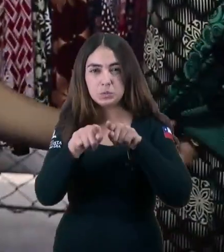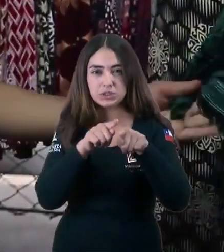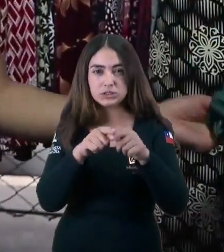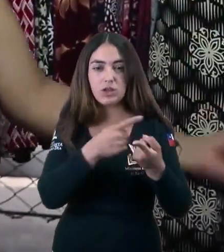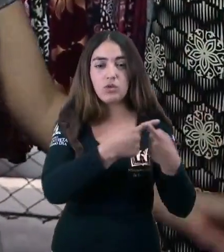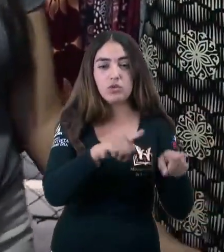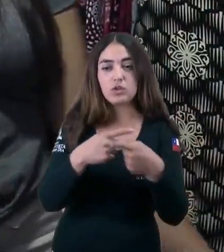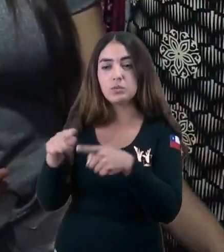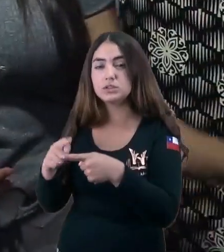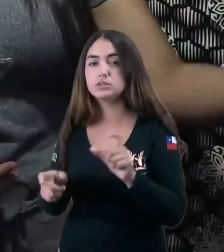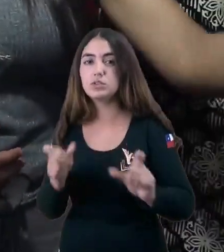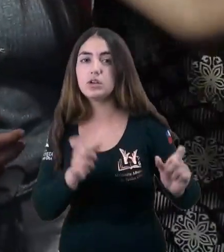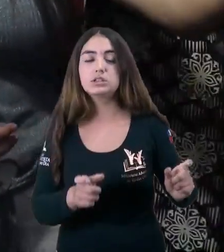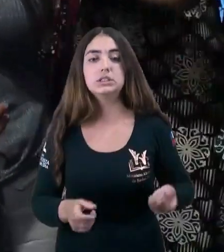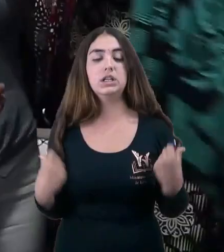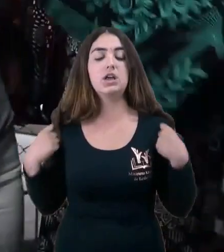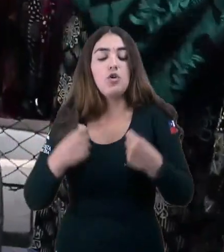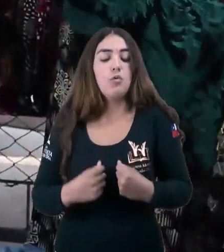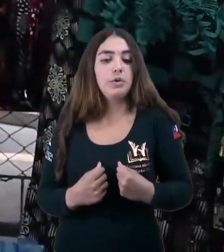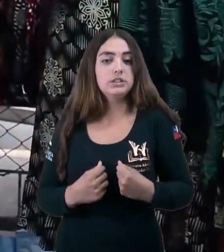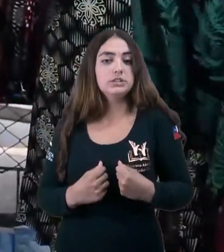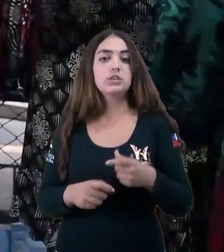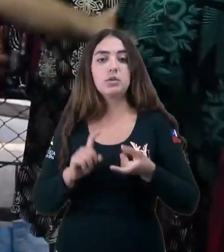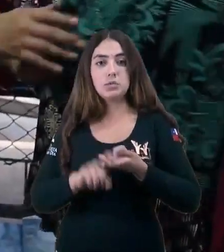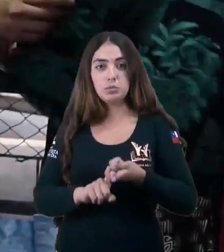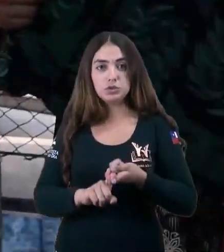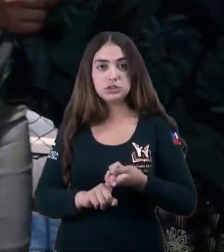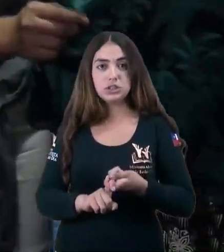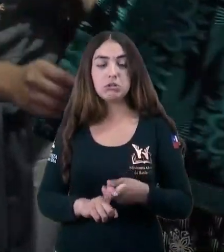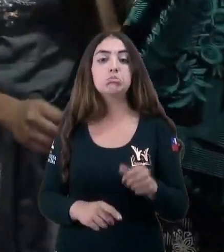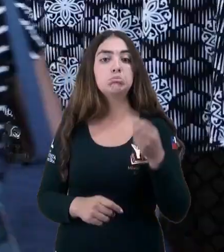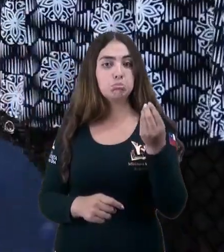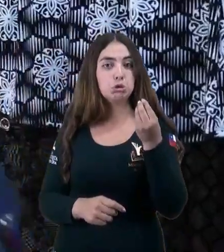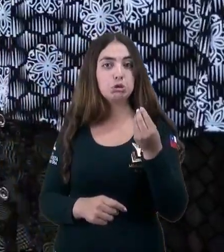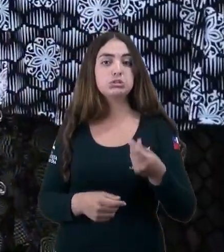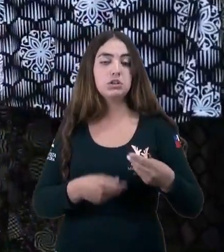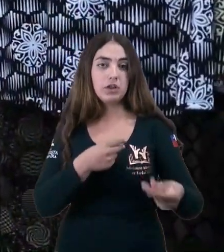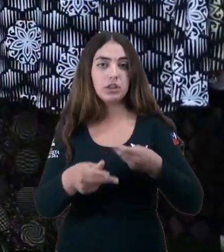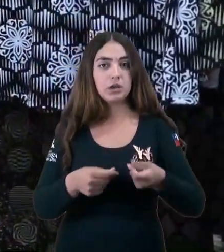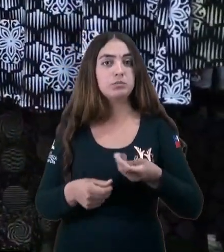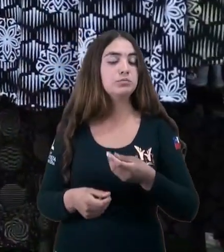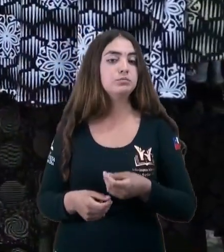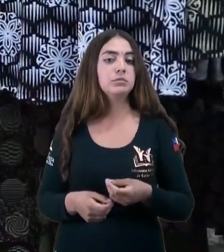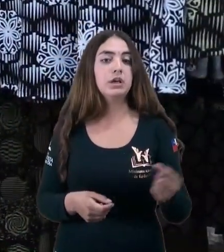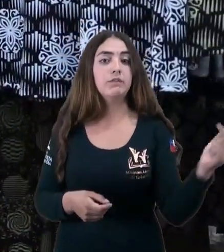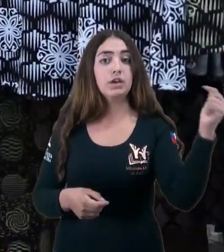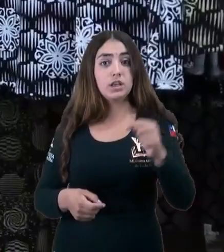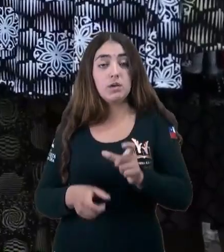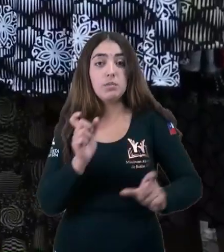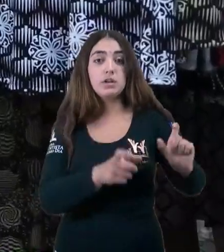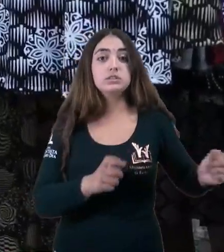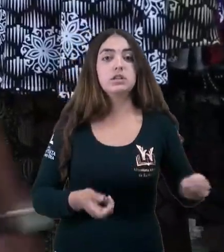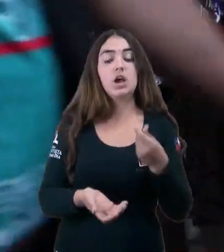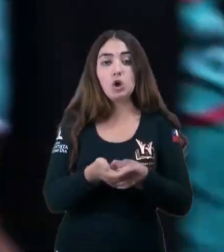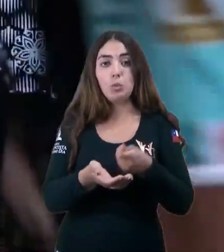fabricantes, las ropas confeccionadas por Lillian tuvieron gran aceptación en el mercado. Venían compradores de muchas ciudades de